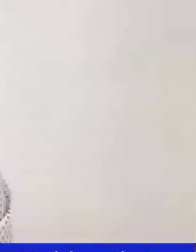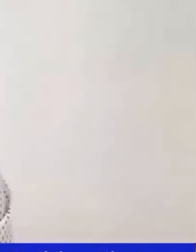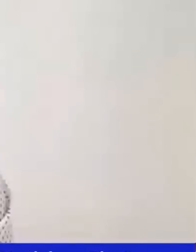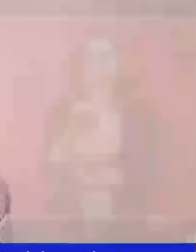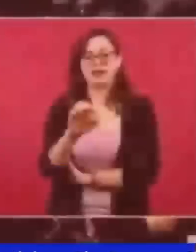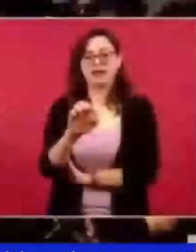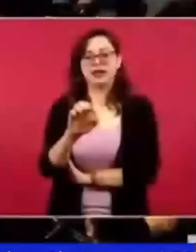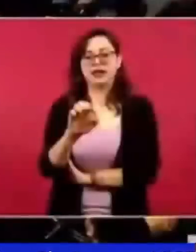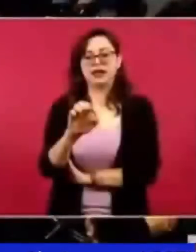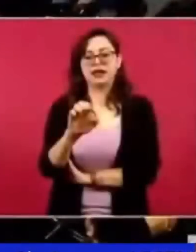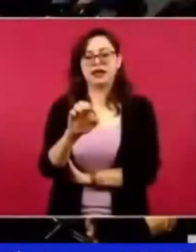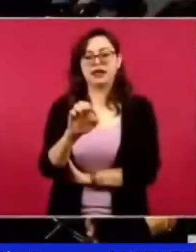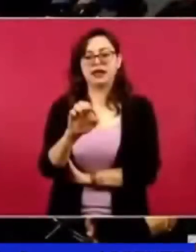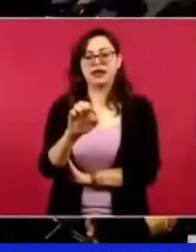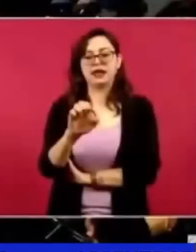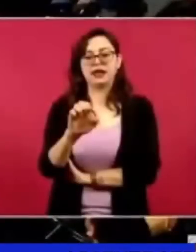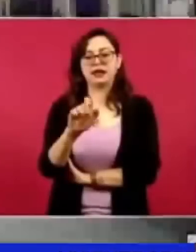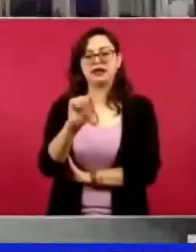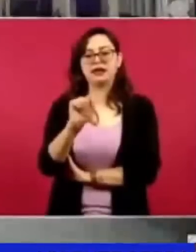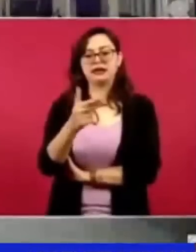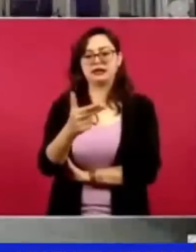escuchar.